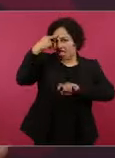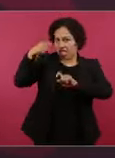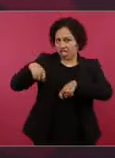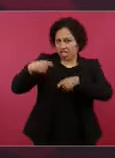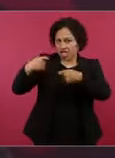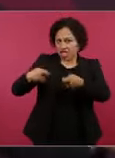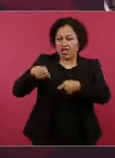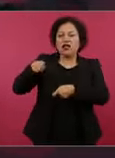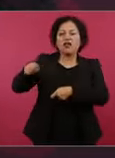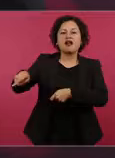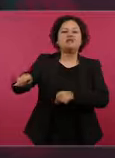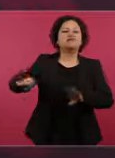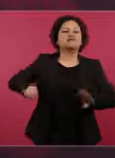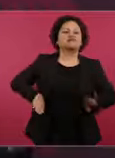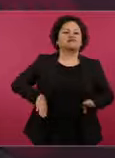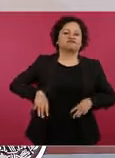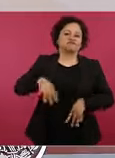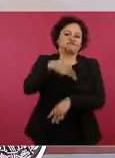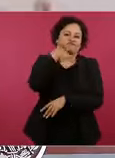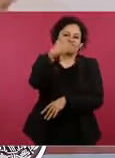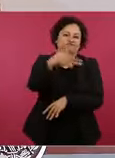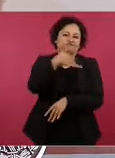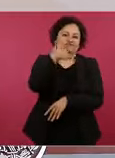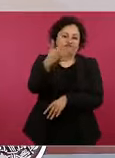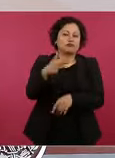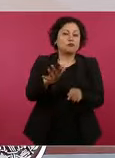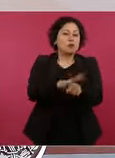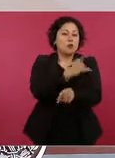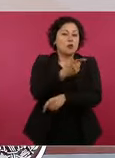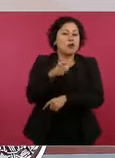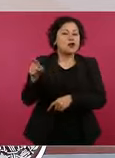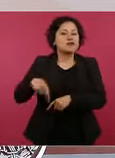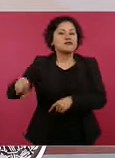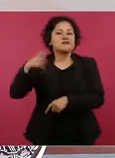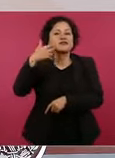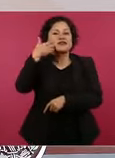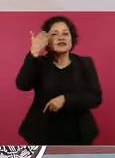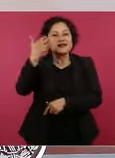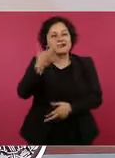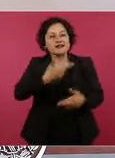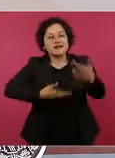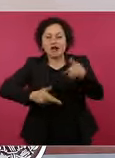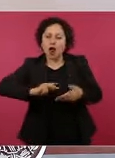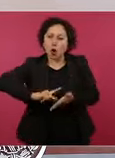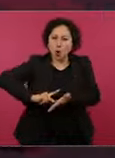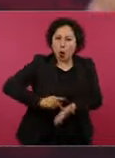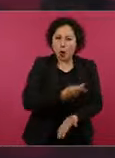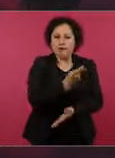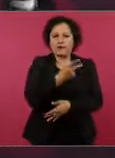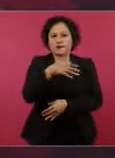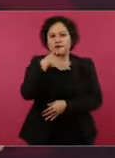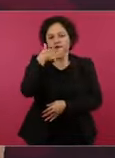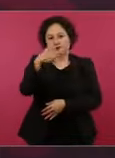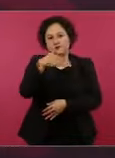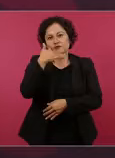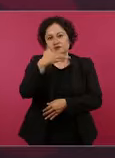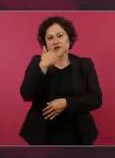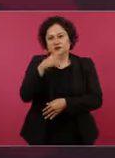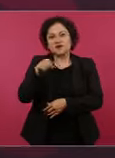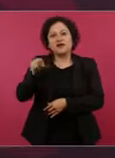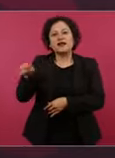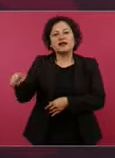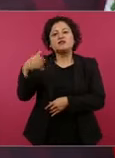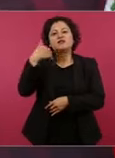a los que quieren que regrese la corrupción, a los que quieren regresar por sus